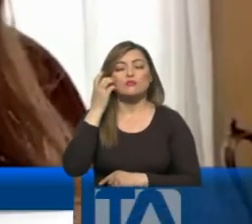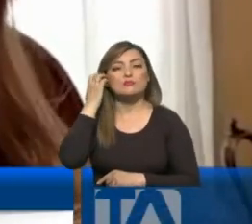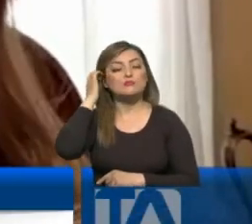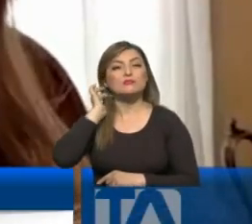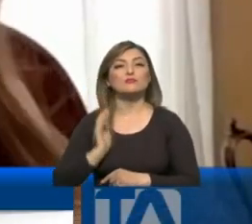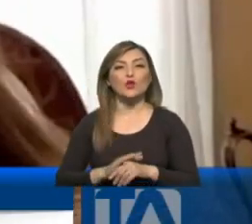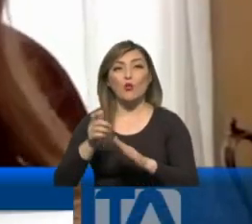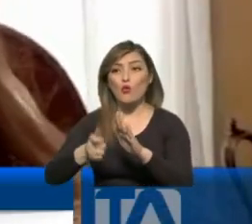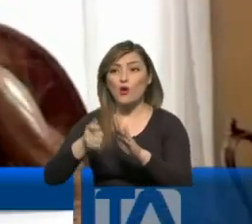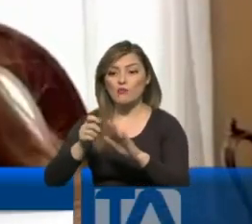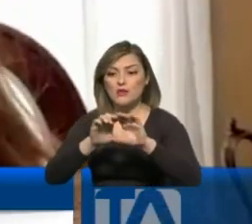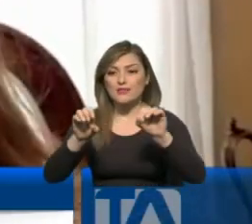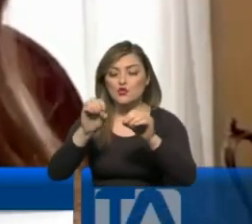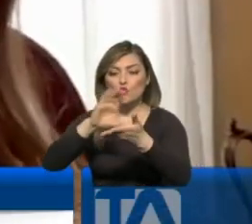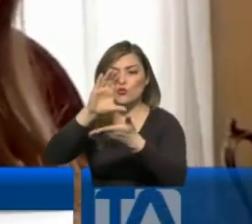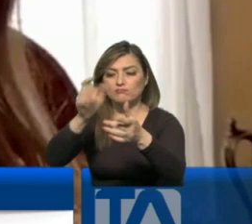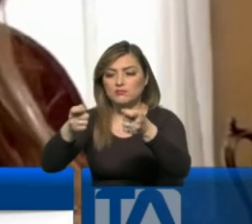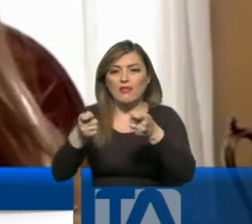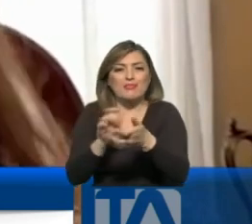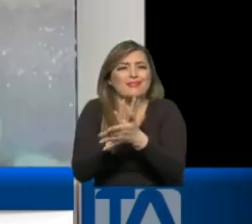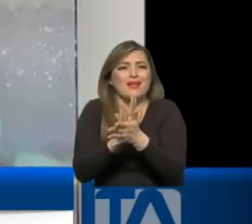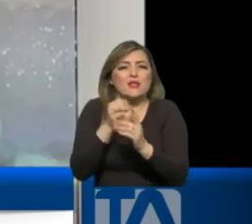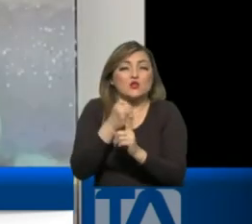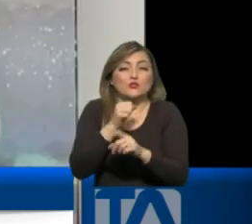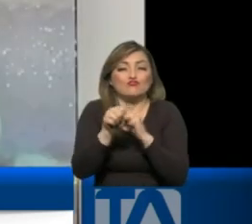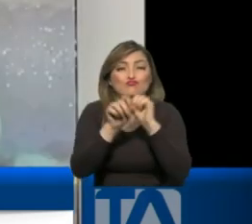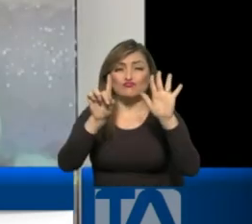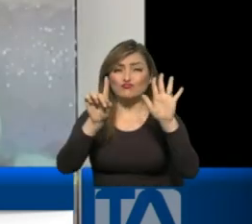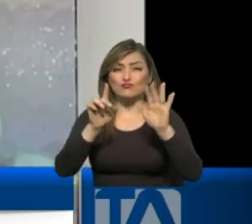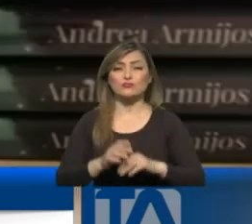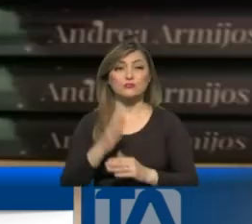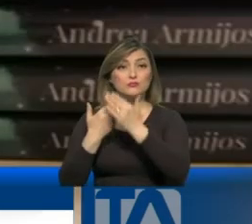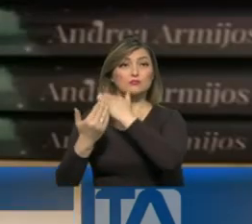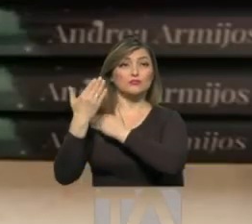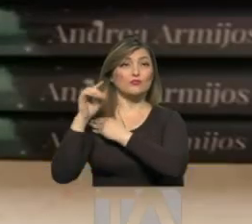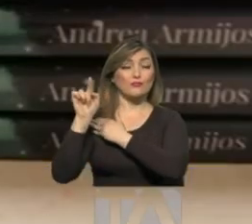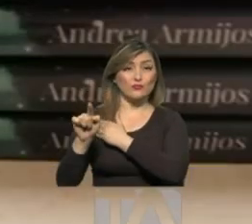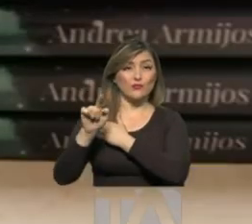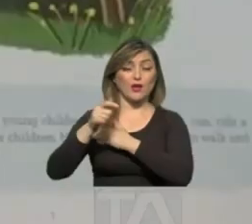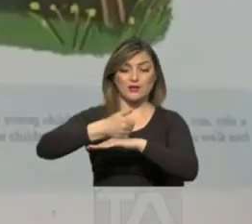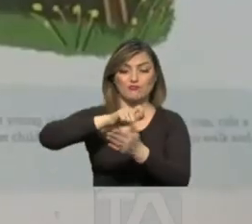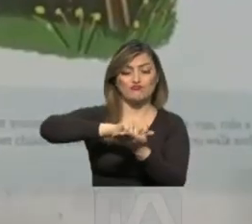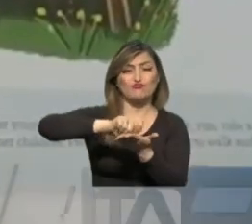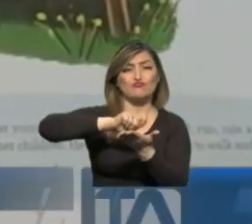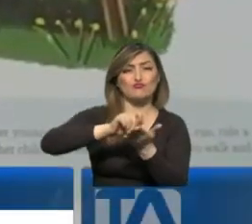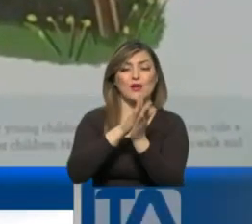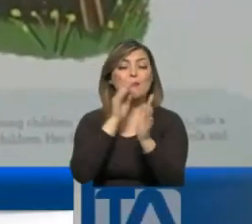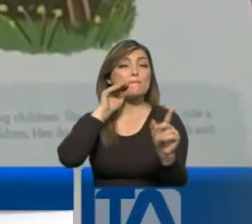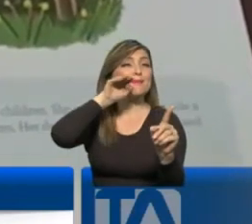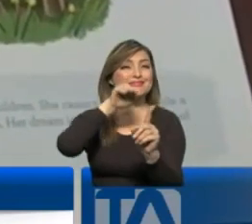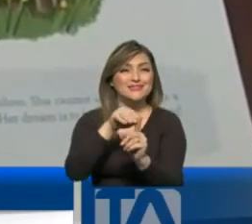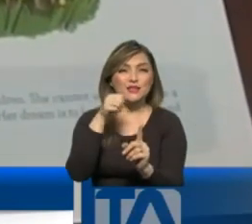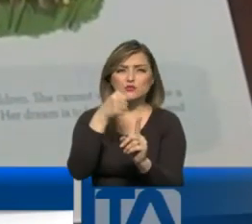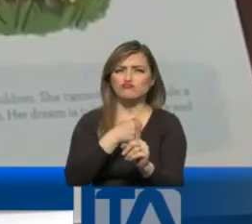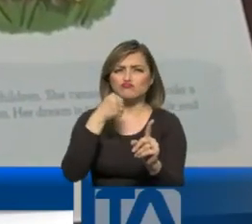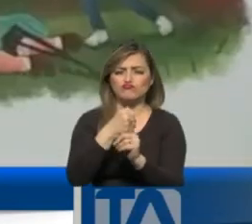del colegio. Fue una lucha casi de 6 años. Su historia ha trascendido a raíz de que escribió un libro que tiene un mensaje de